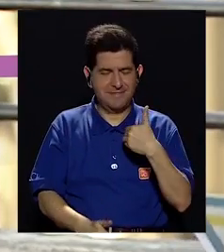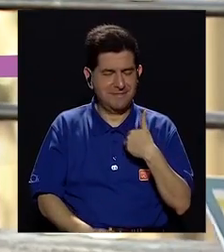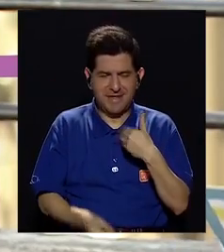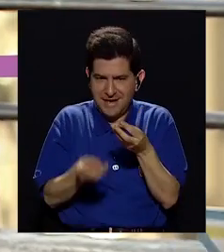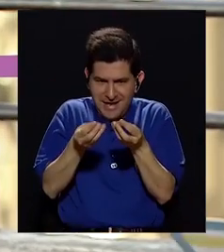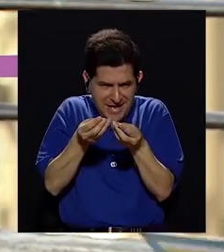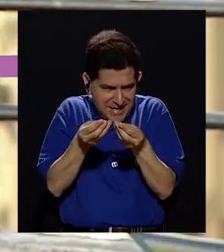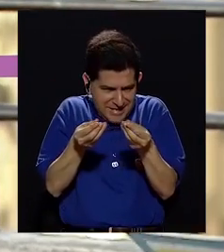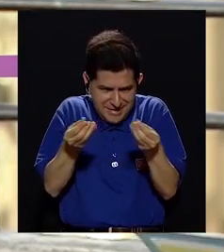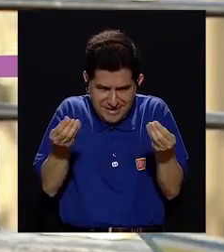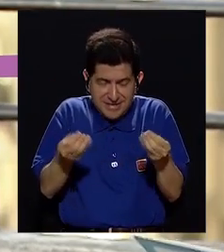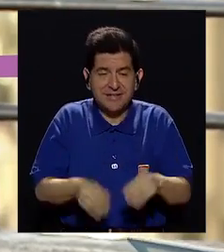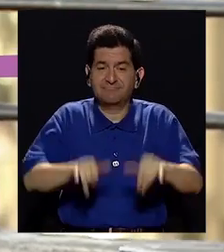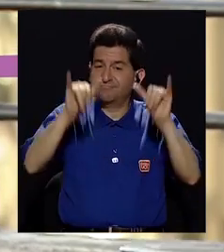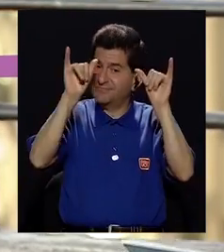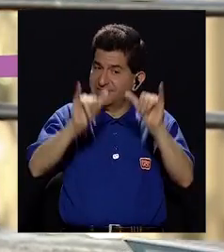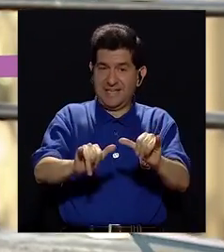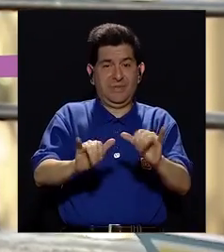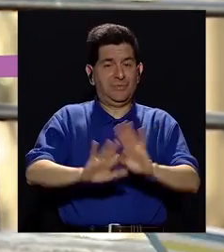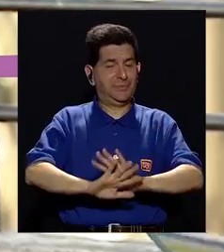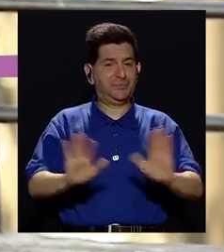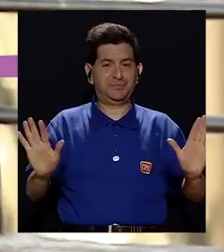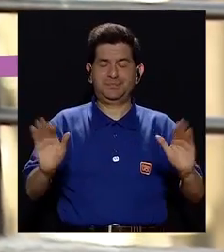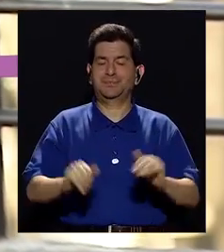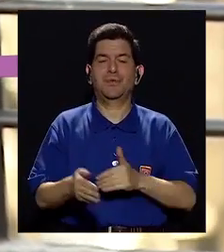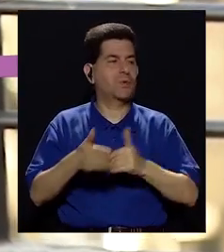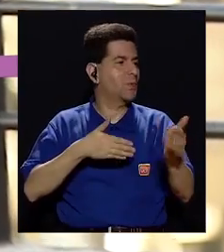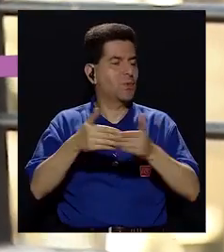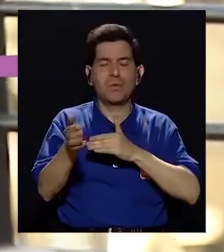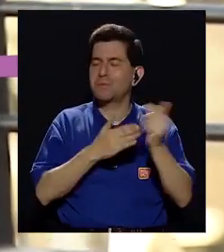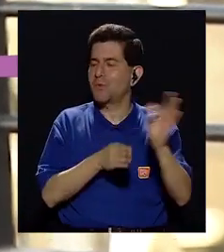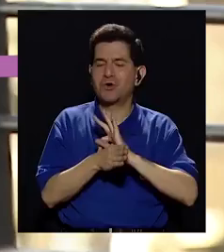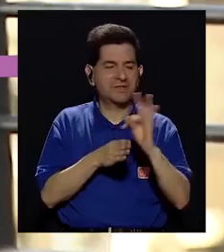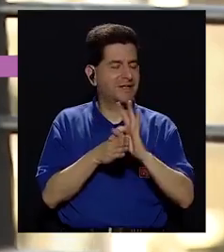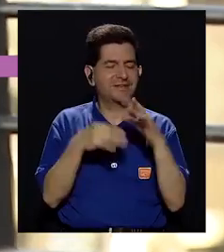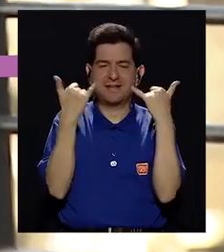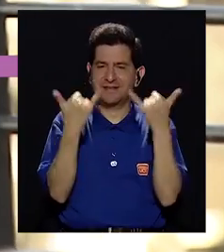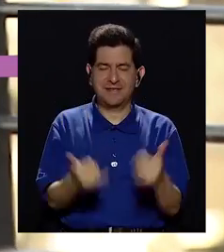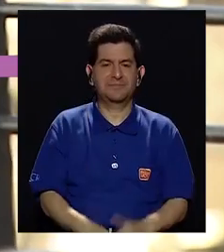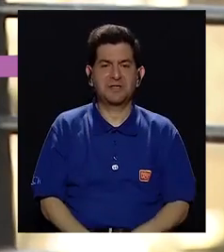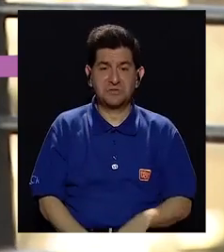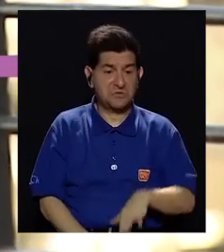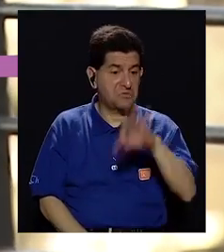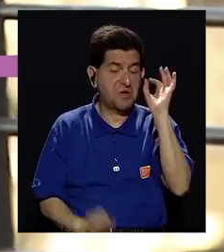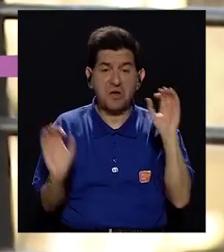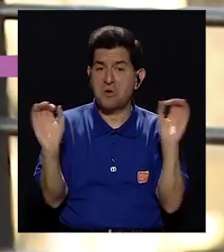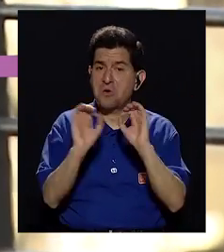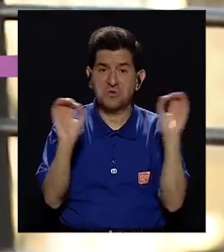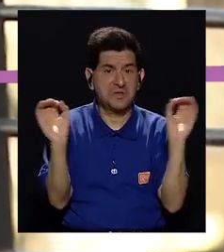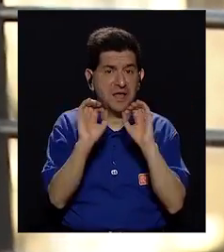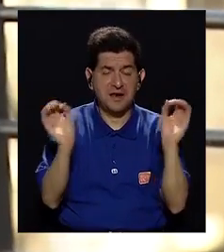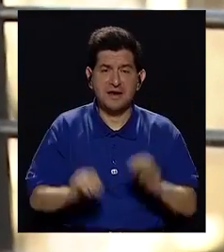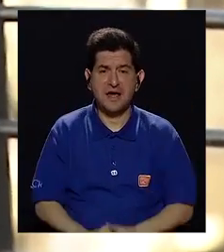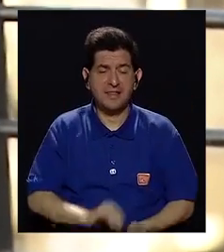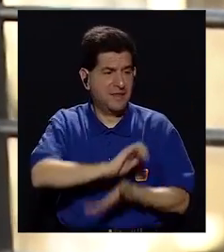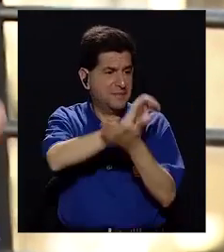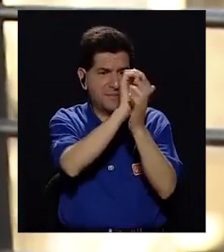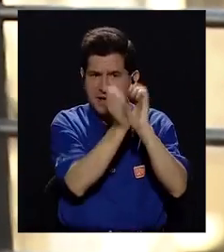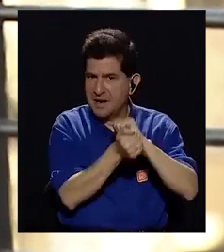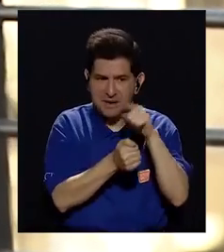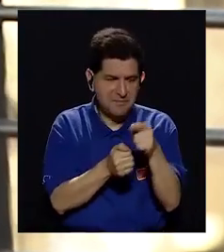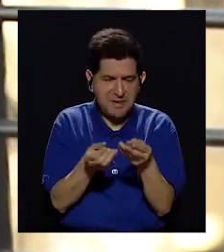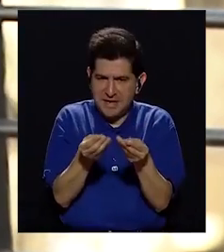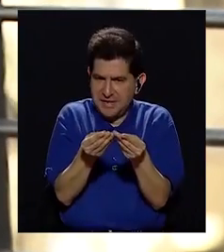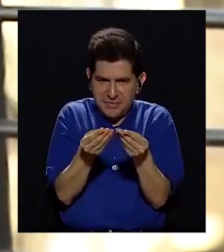tenemos, lo tenemos para quedarlo. No importa el tratamiento que hagamos hoy en día, no se ha descubierto nada para revertir